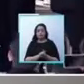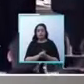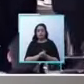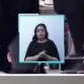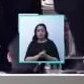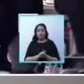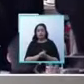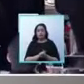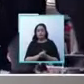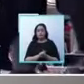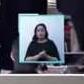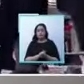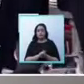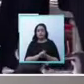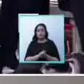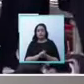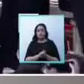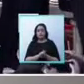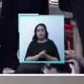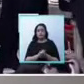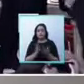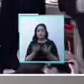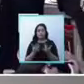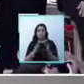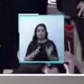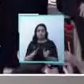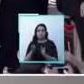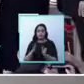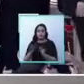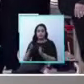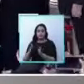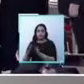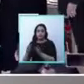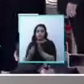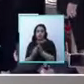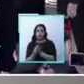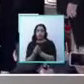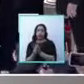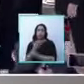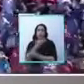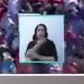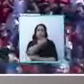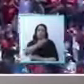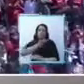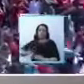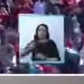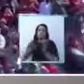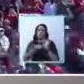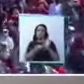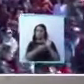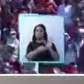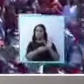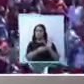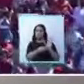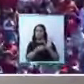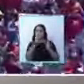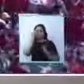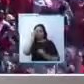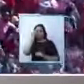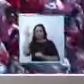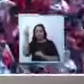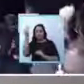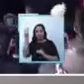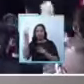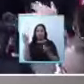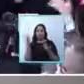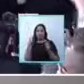poder. Obviamente el Partido Libertad y Refundación, en una coalición política que llegó con el Partido Salvador de Honduras, que